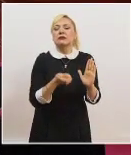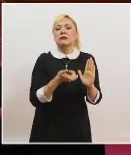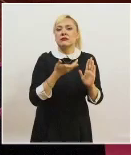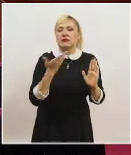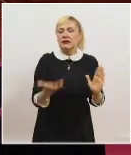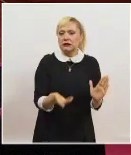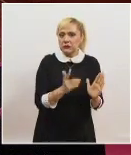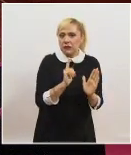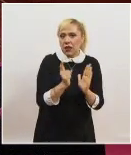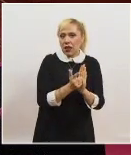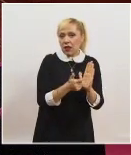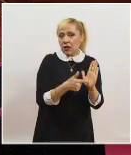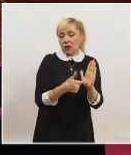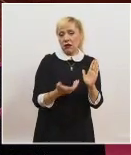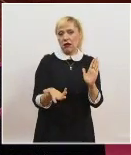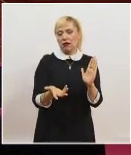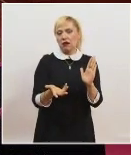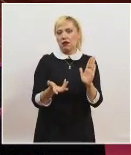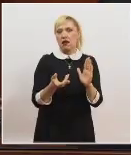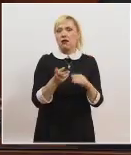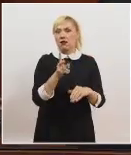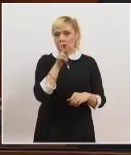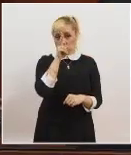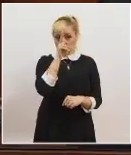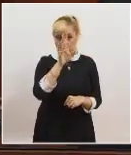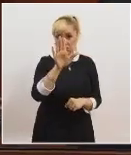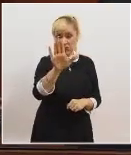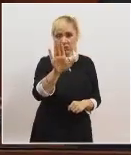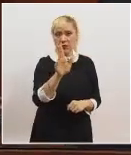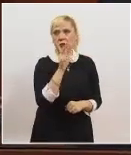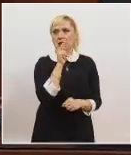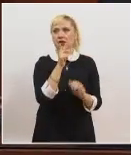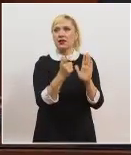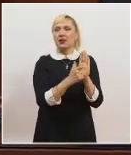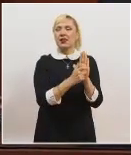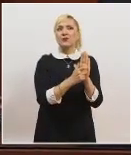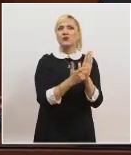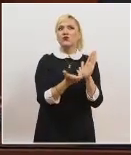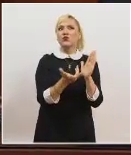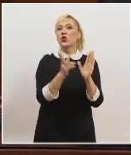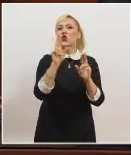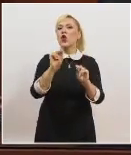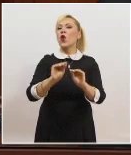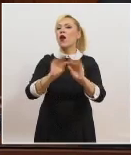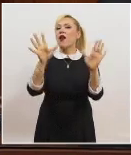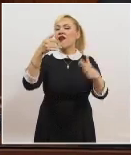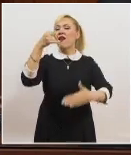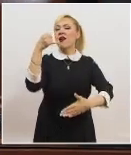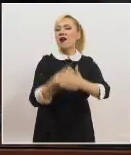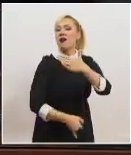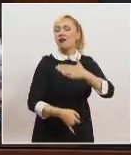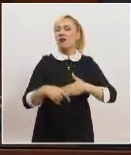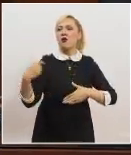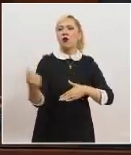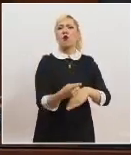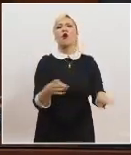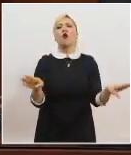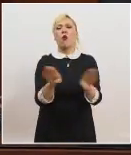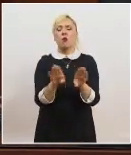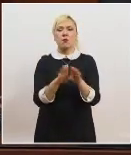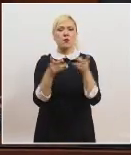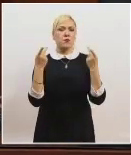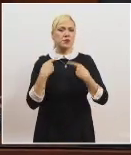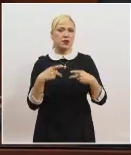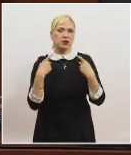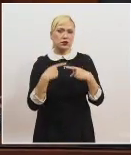vocablo amenazar es valorativo y no tiene el grado de precisión suficiente para que los potenciales destinatarios